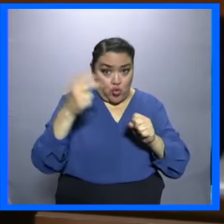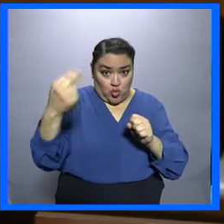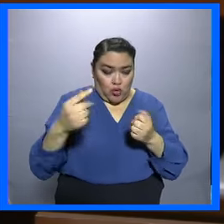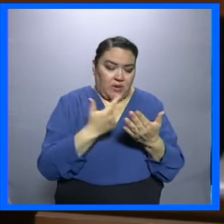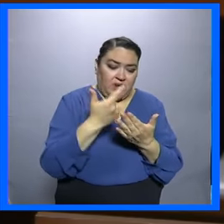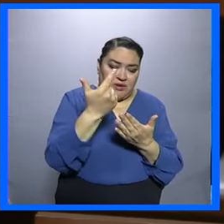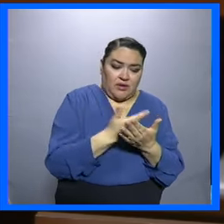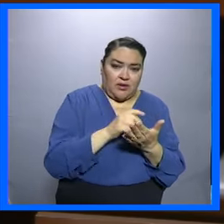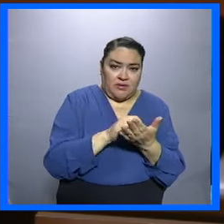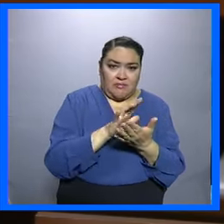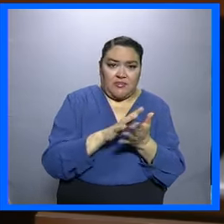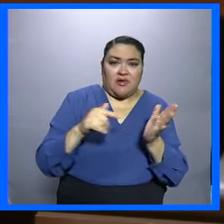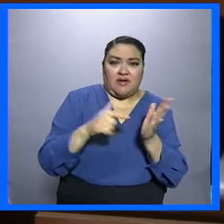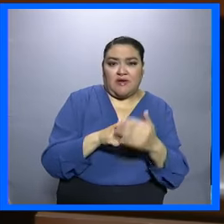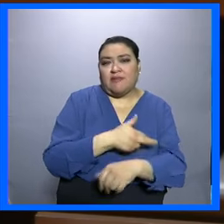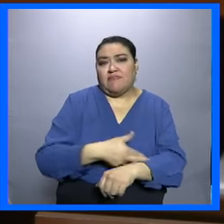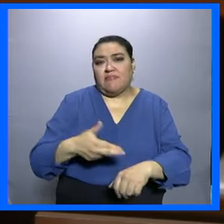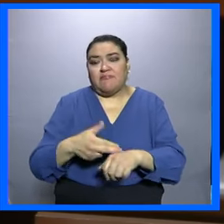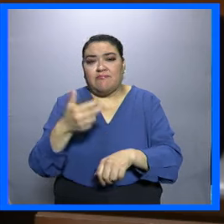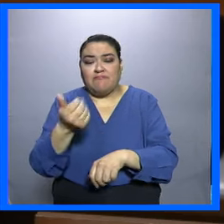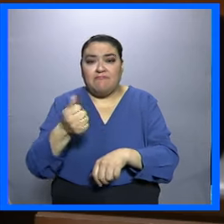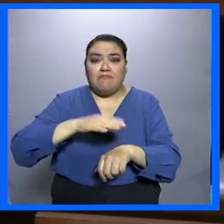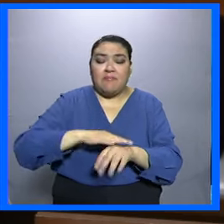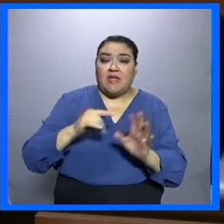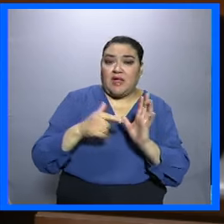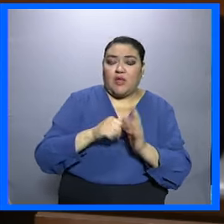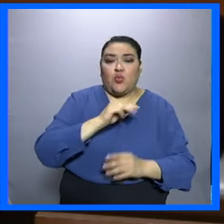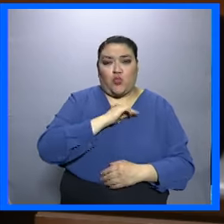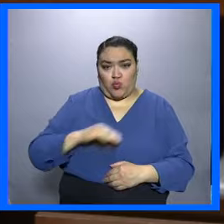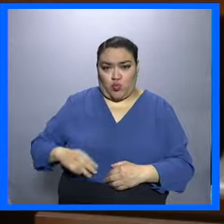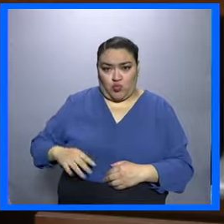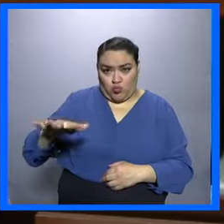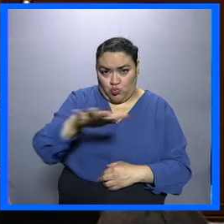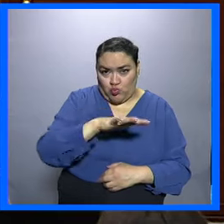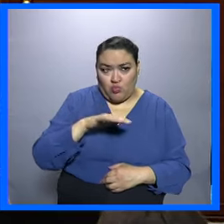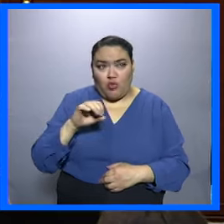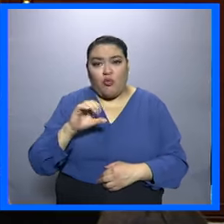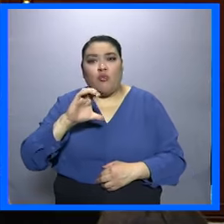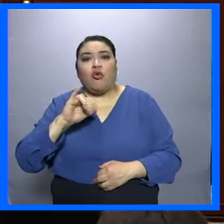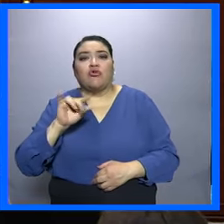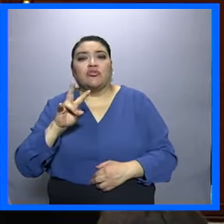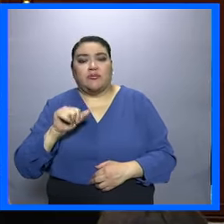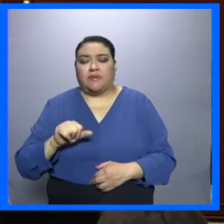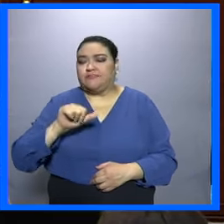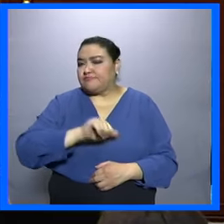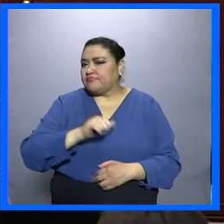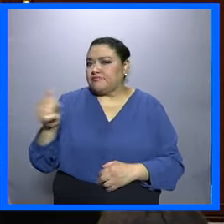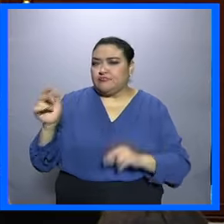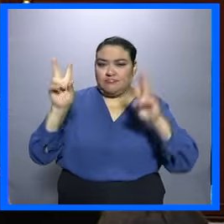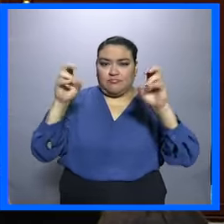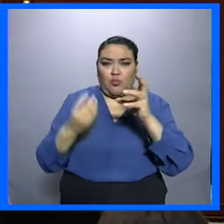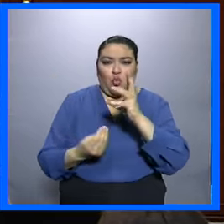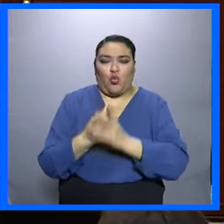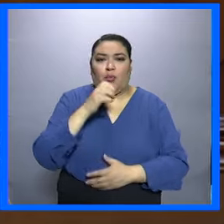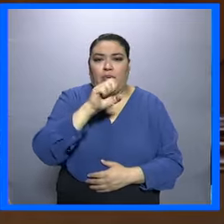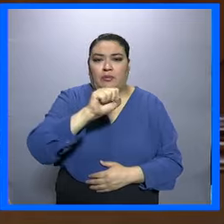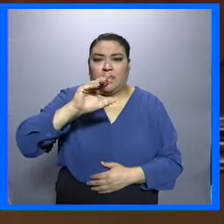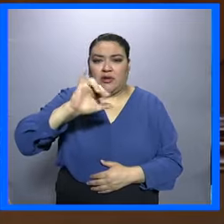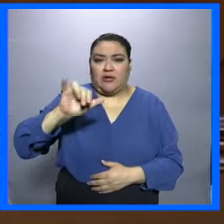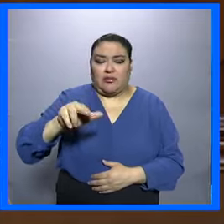virtud de procedimientos administrativos ante el juez municipal o cívico. En otro tema, la nueva Suprema Corte garantizó